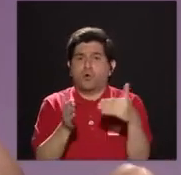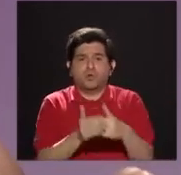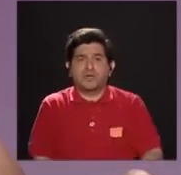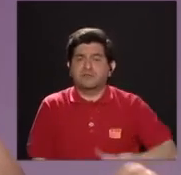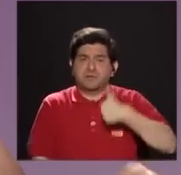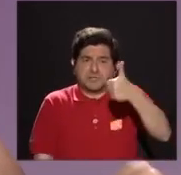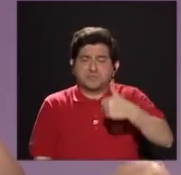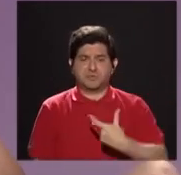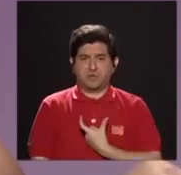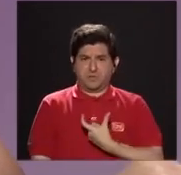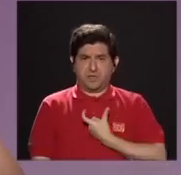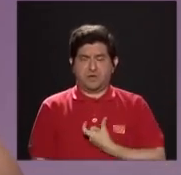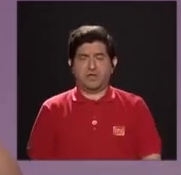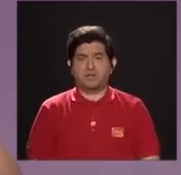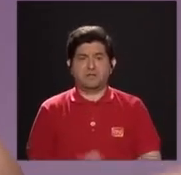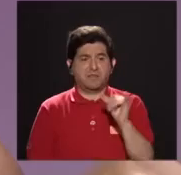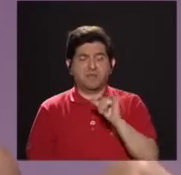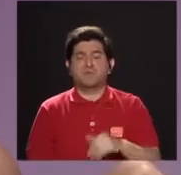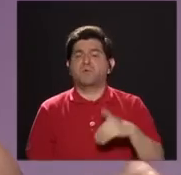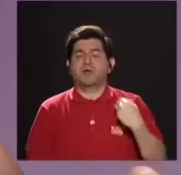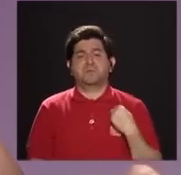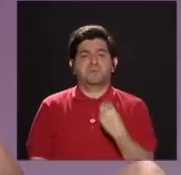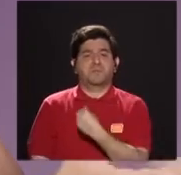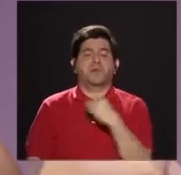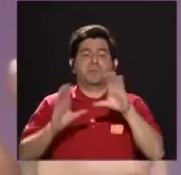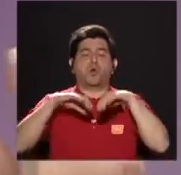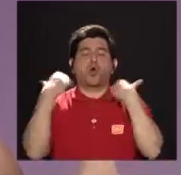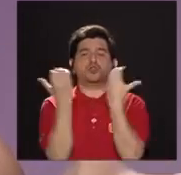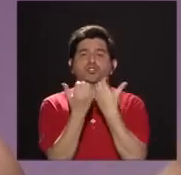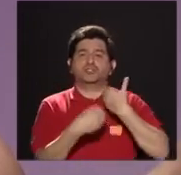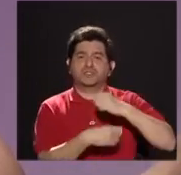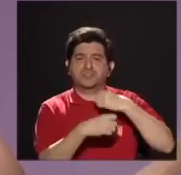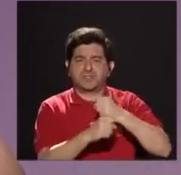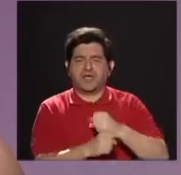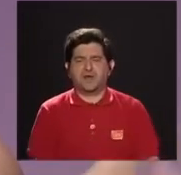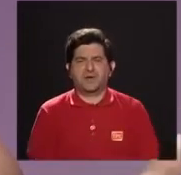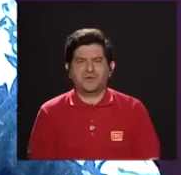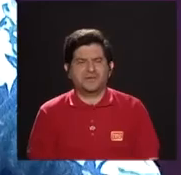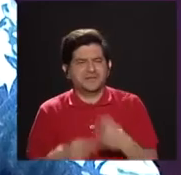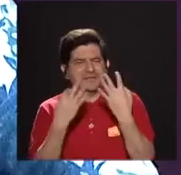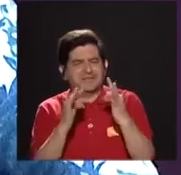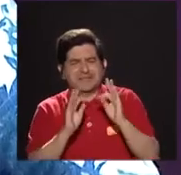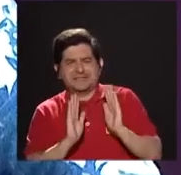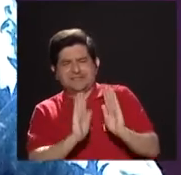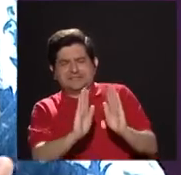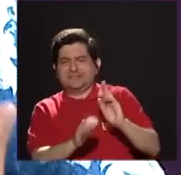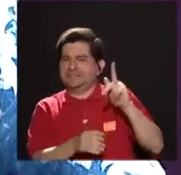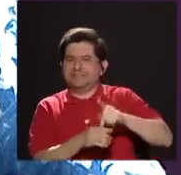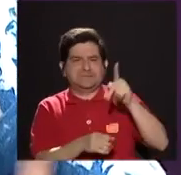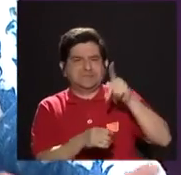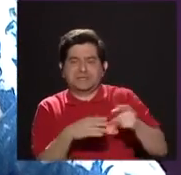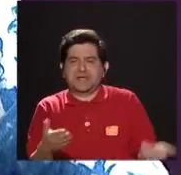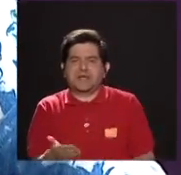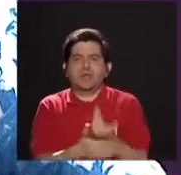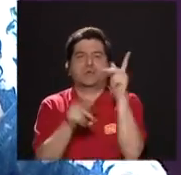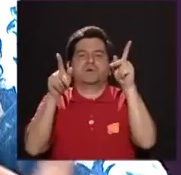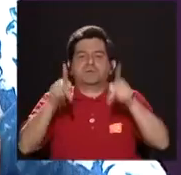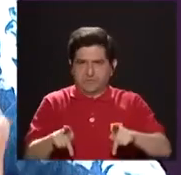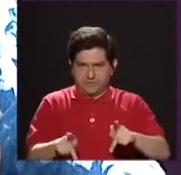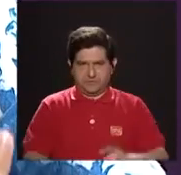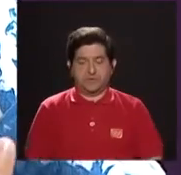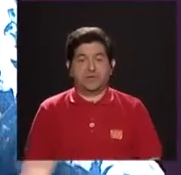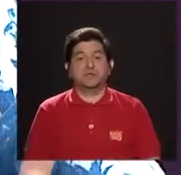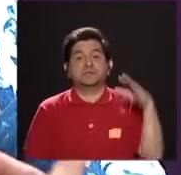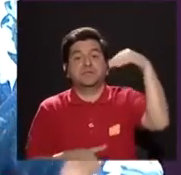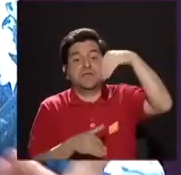van para el Consejo Municipal. Hay una resistencia a permitir la participación de nuevos actores y